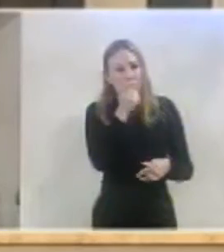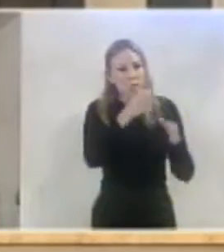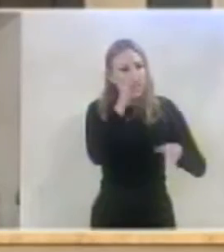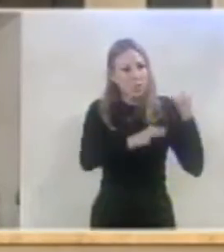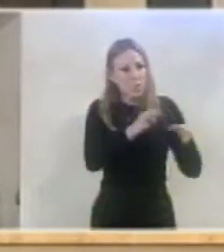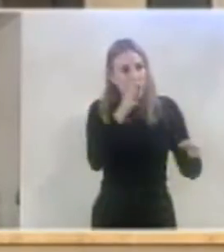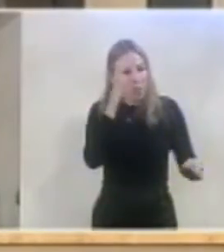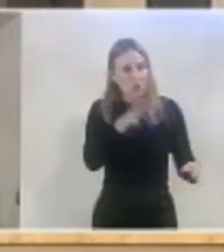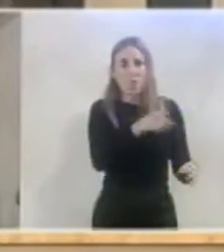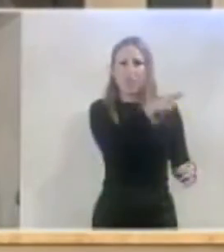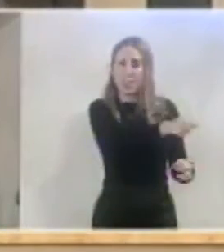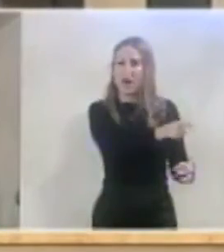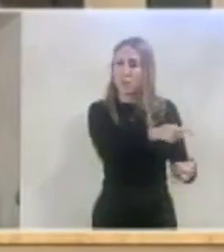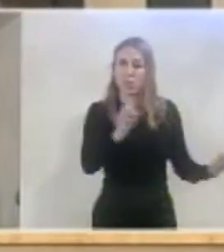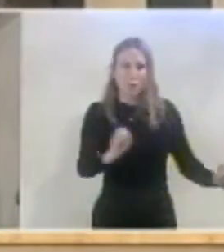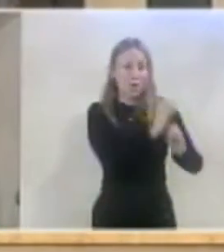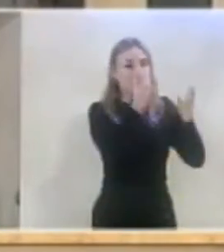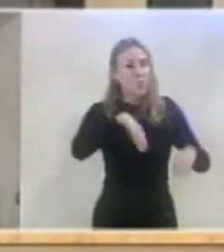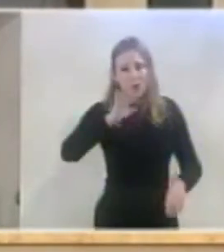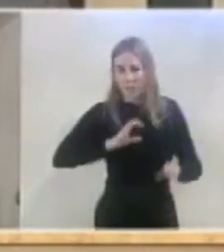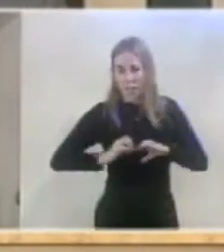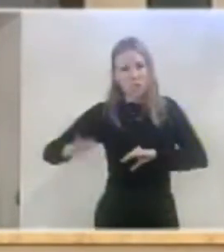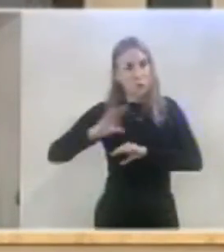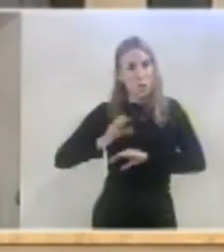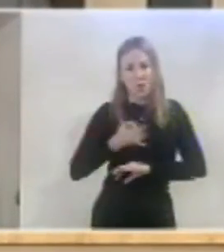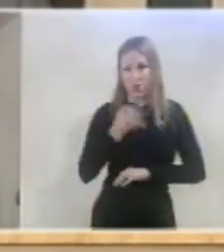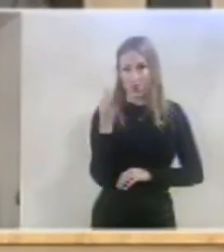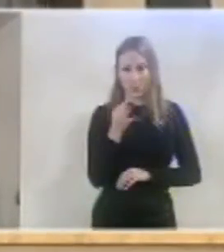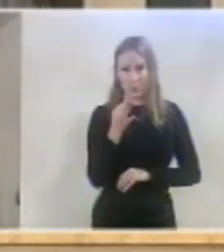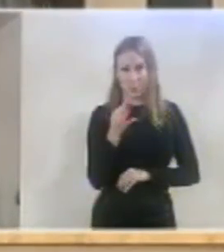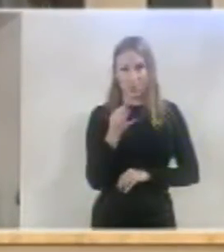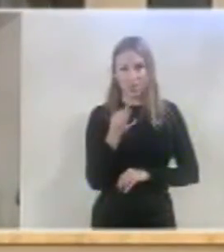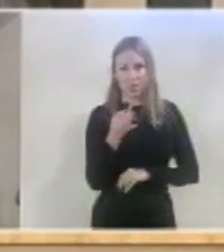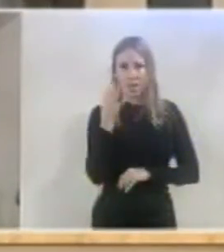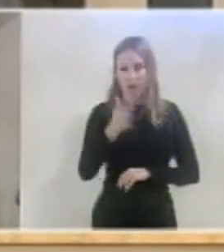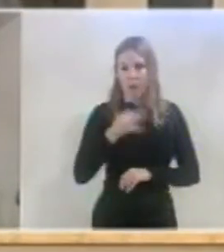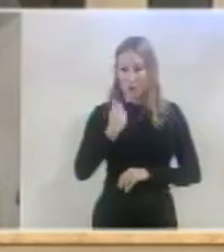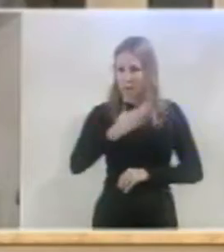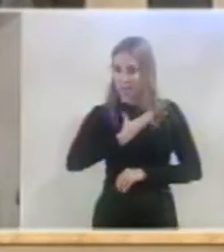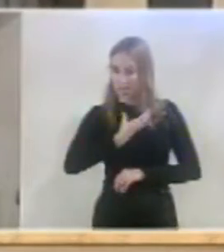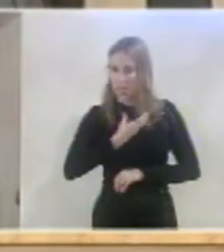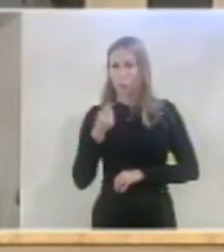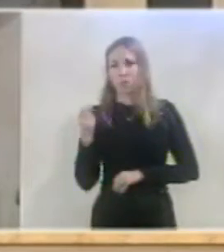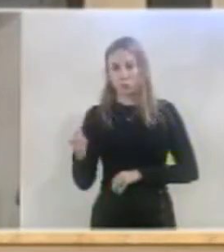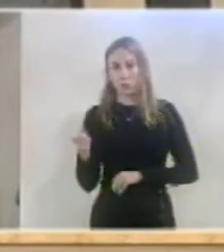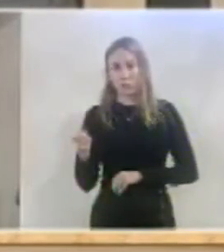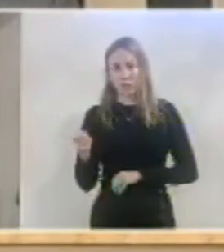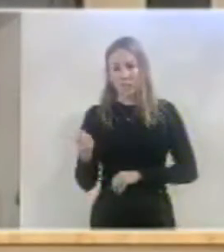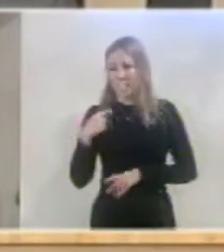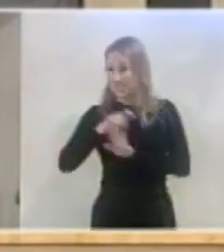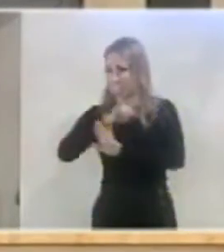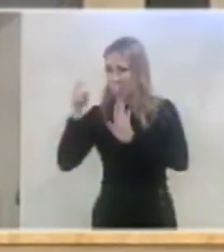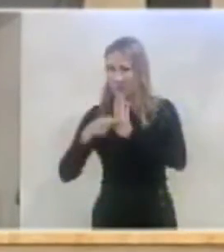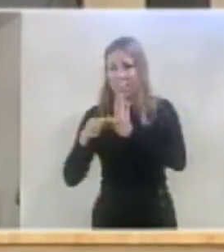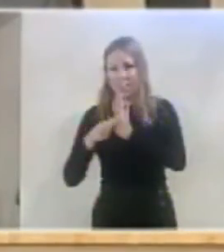para decir que estamos convencidos de que hay que subirle el sueldo a esa señora. Y que la postura del Ayuntamiento de Almería es perfectamente legal, porque